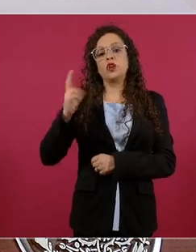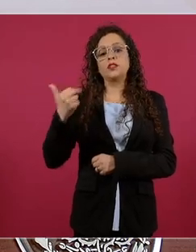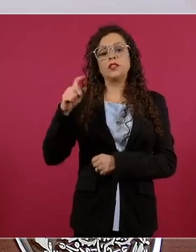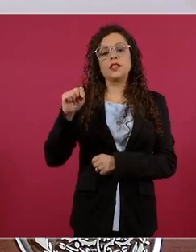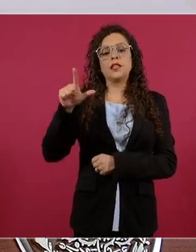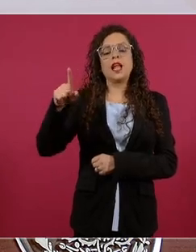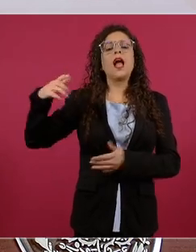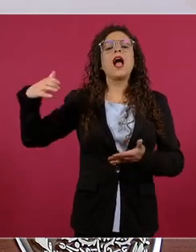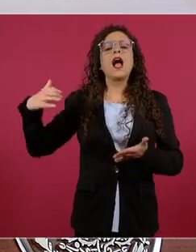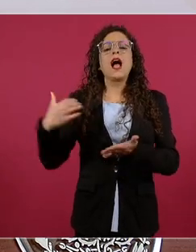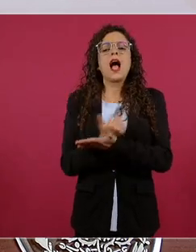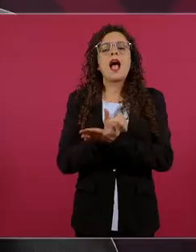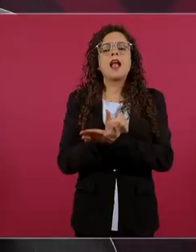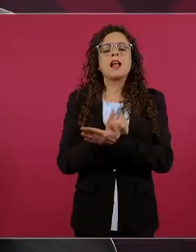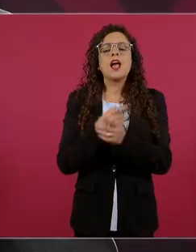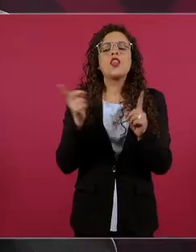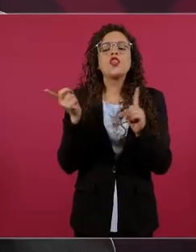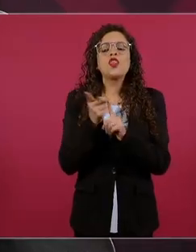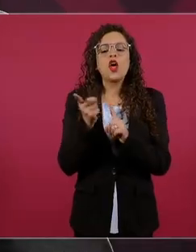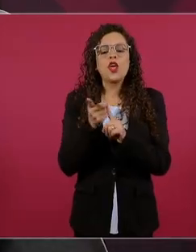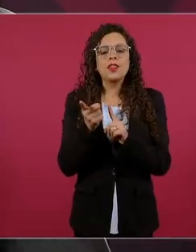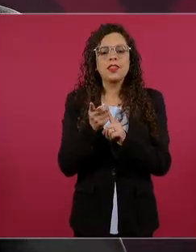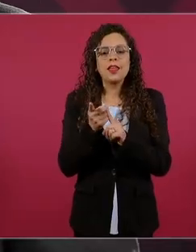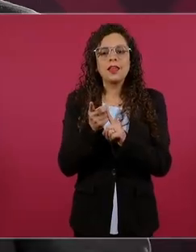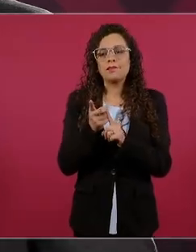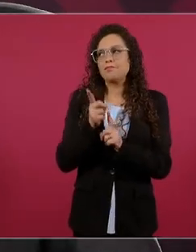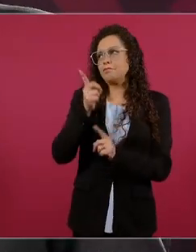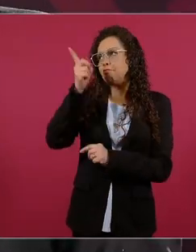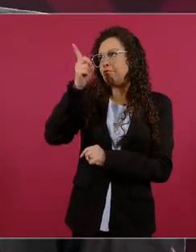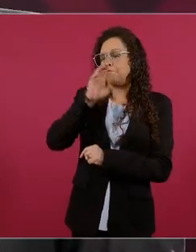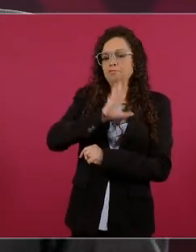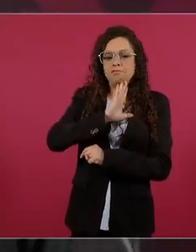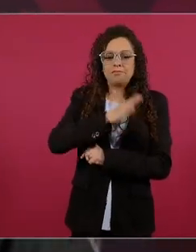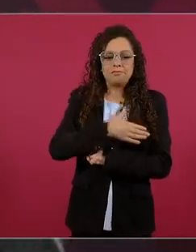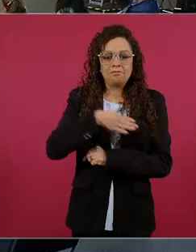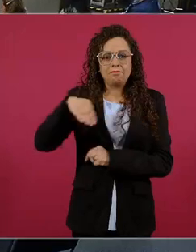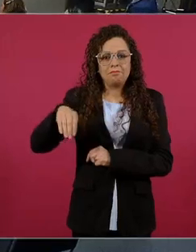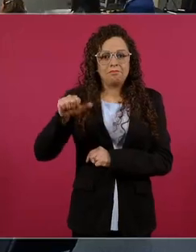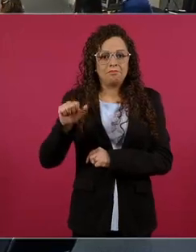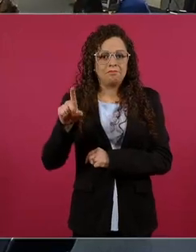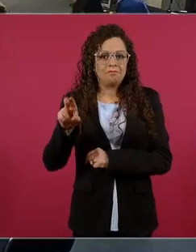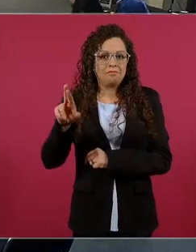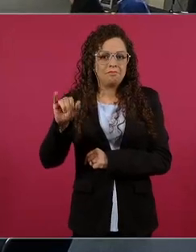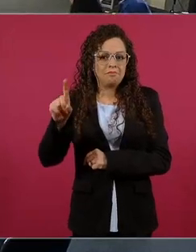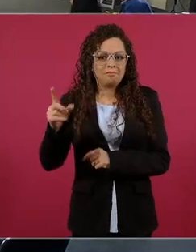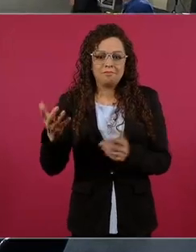En Madrid. Bueno, vámonos ya.